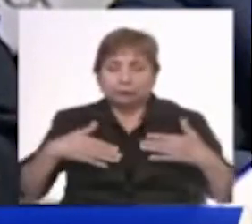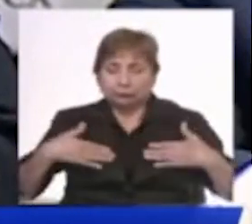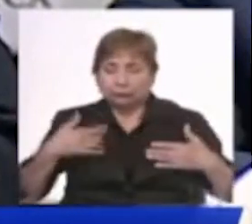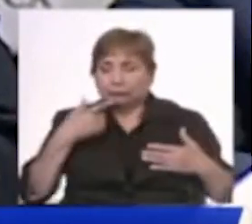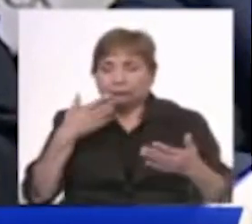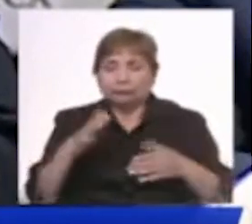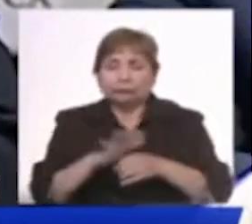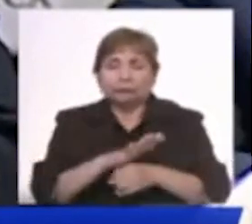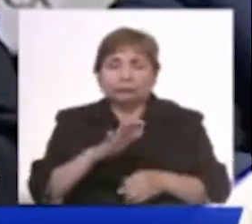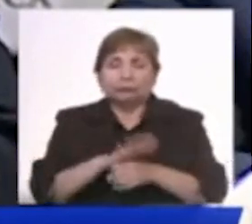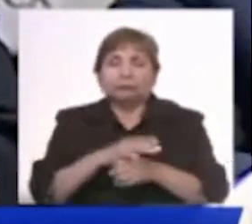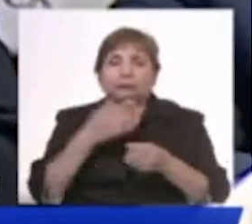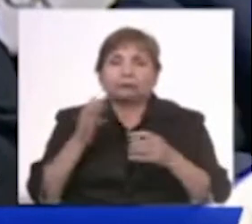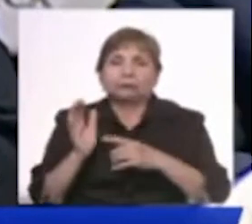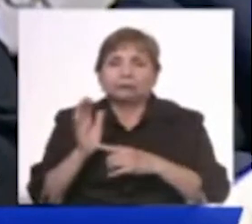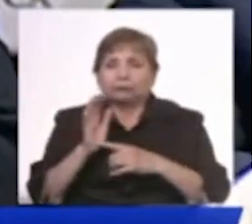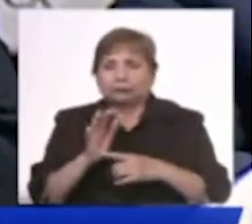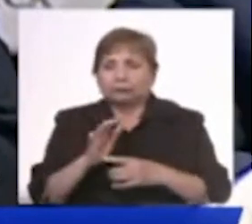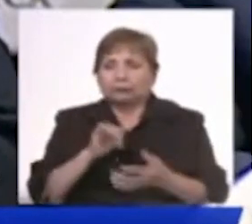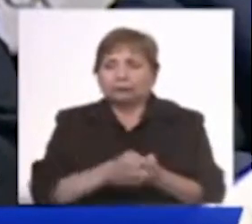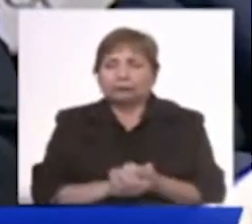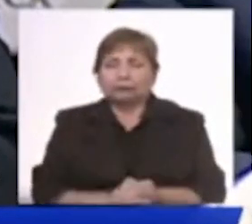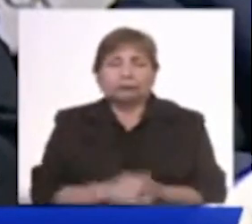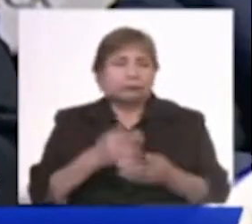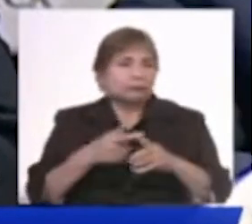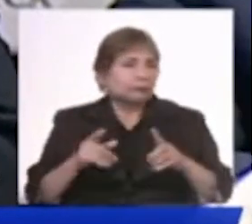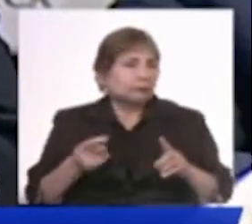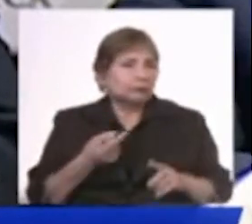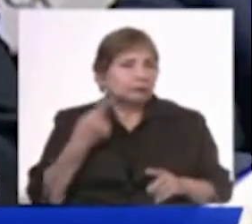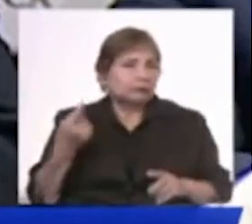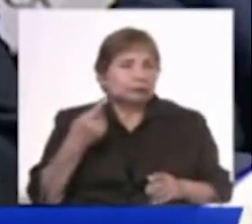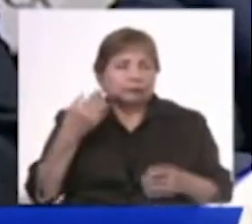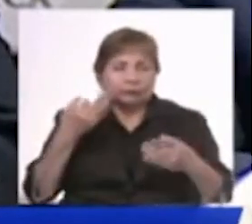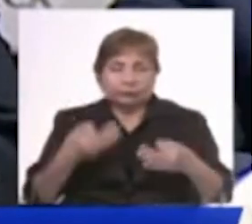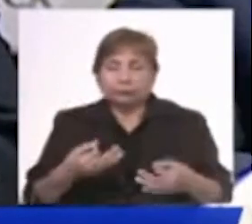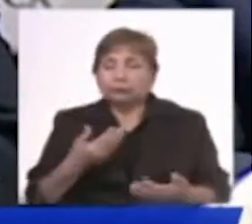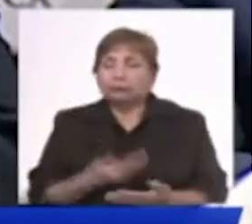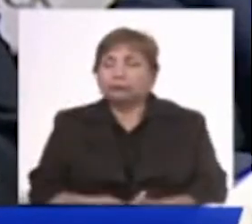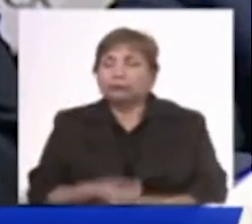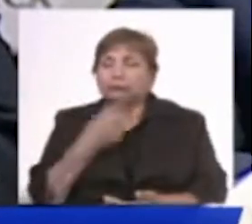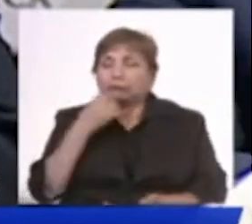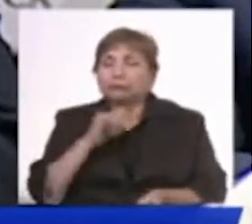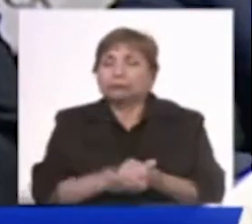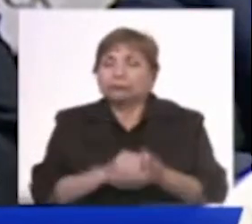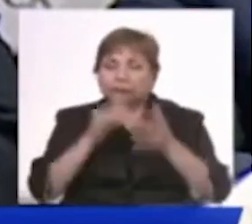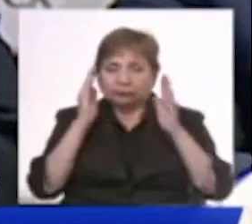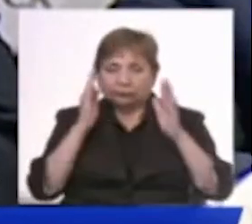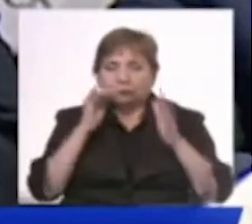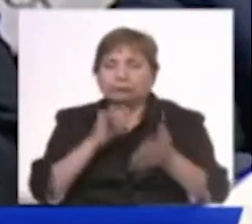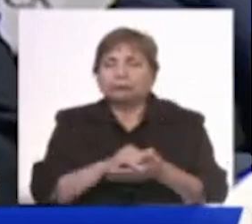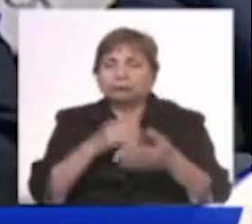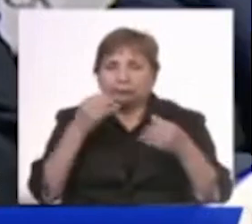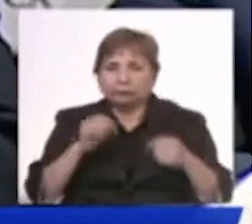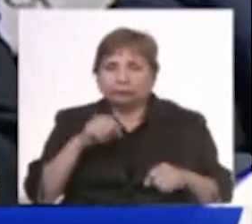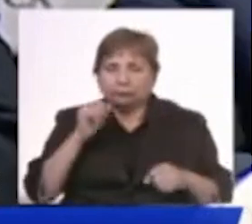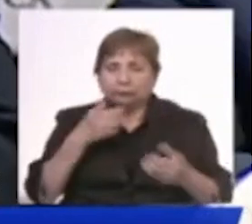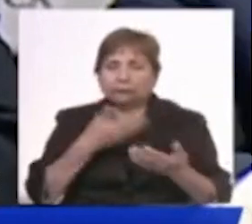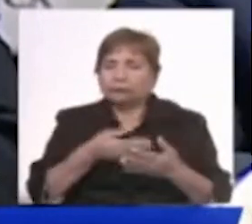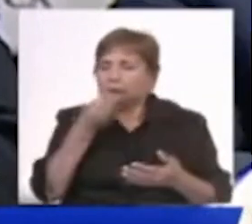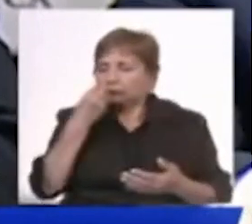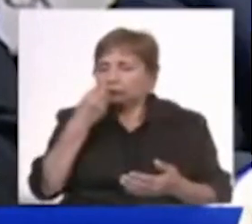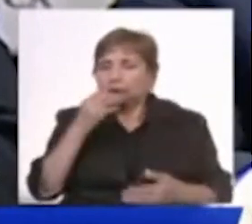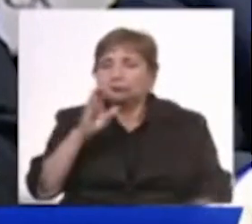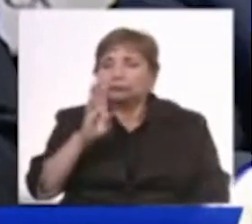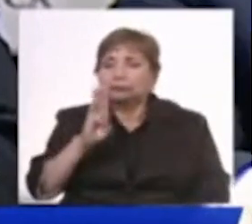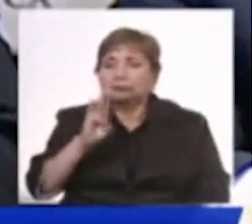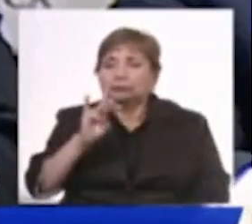ser cubiertas cuando se presenten. Pero lo único real es que se han atendido, sí, almuerzos